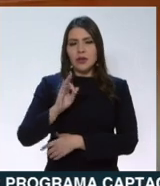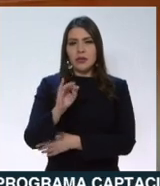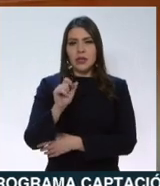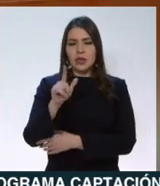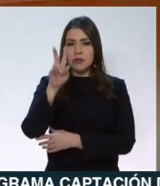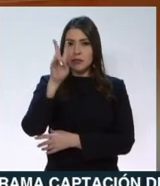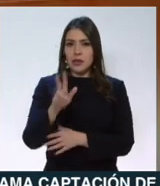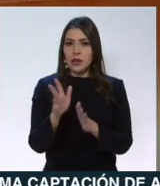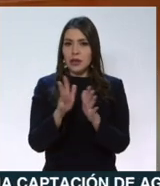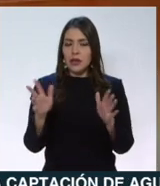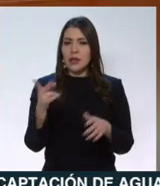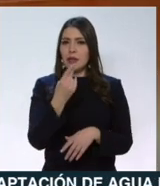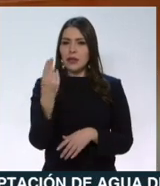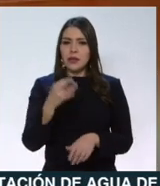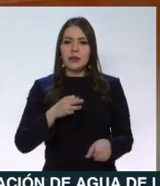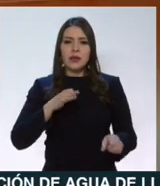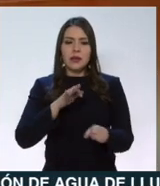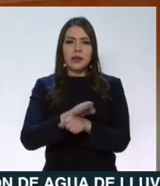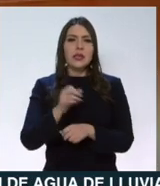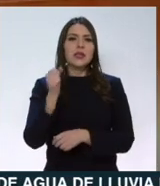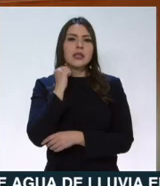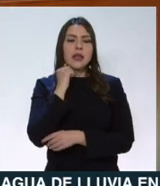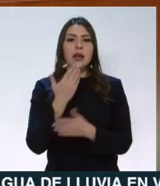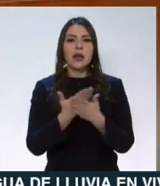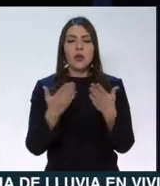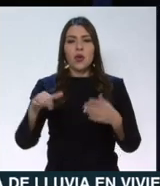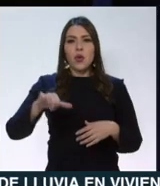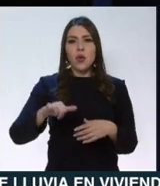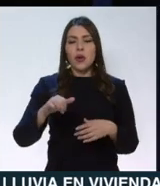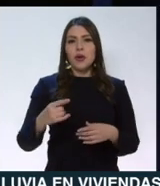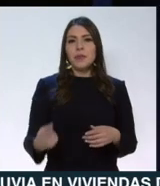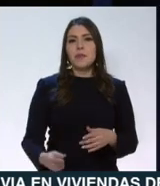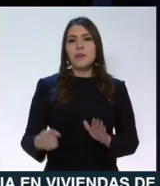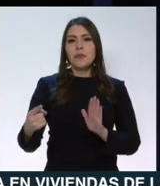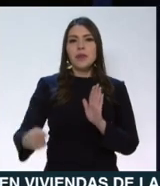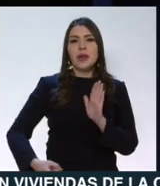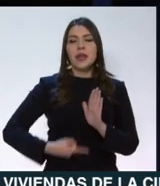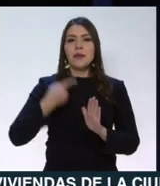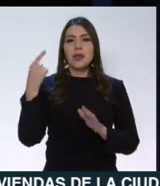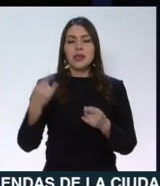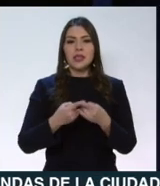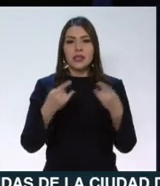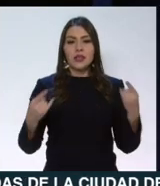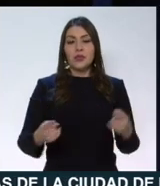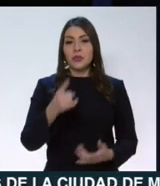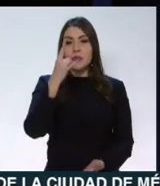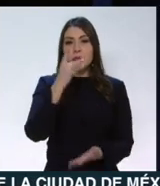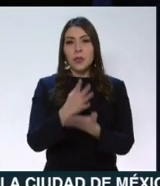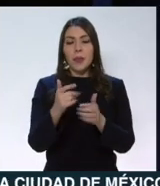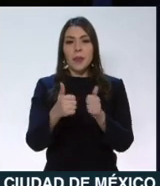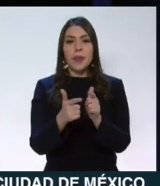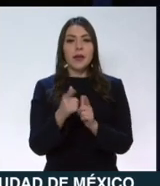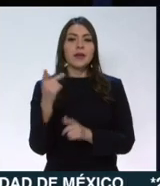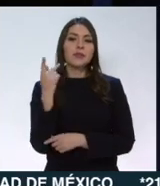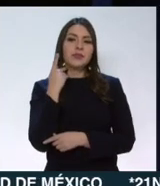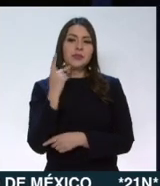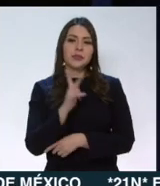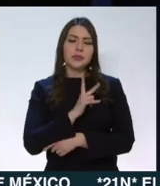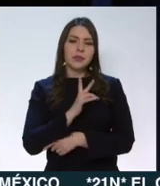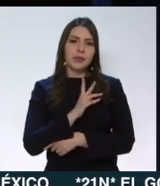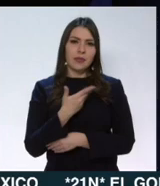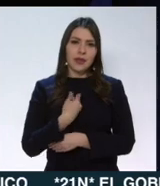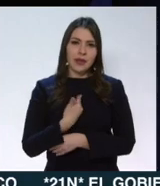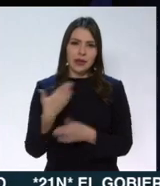el respaldo del Senado de la República, porque hoy fue un hecho histórico en donde no solamente el grupo parlamentario al que yo represento,